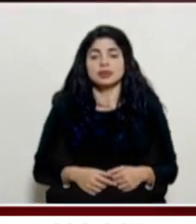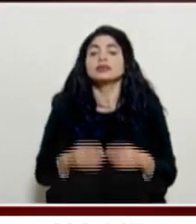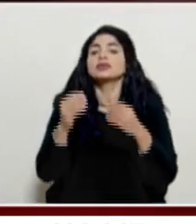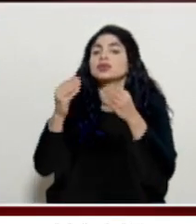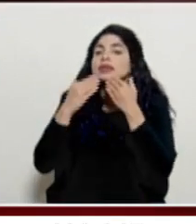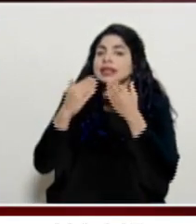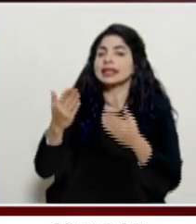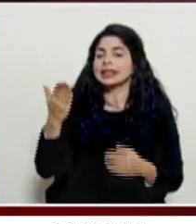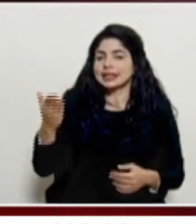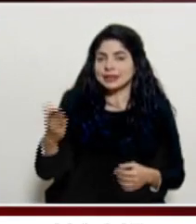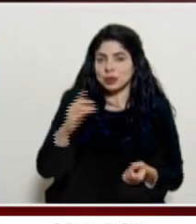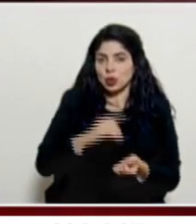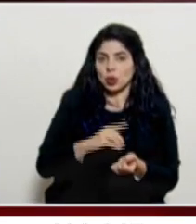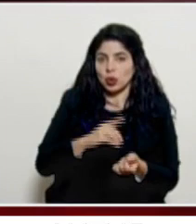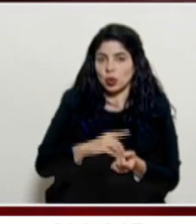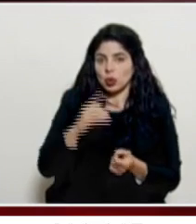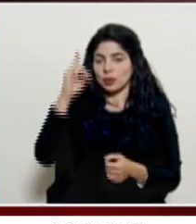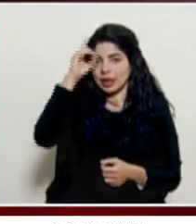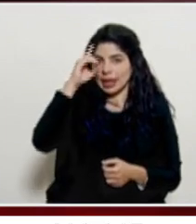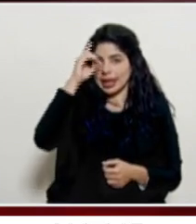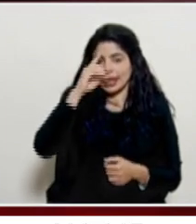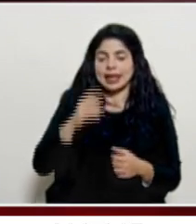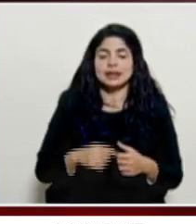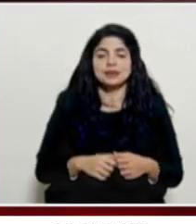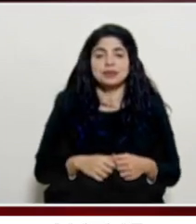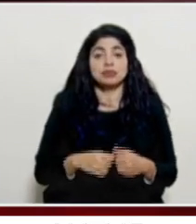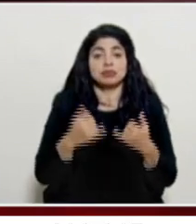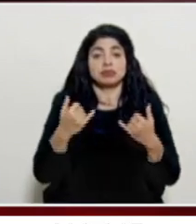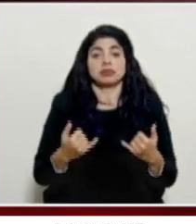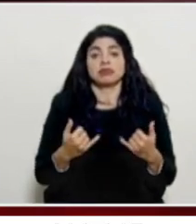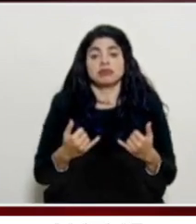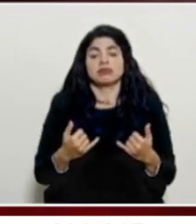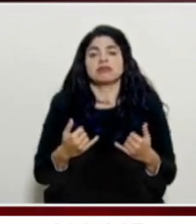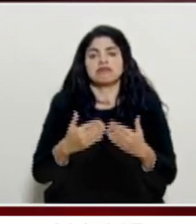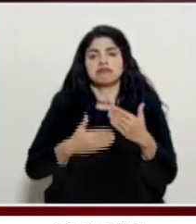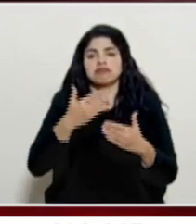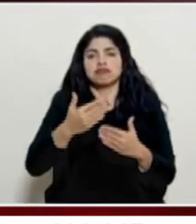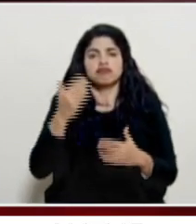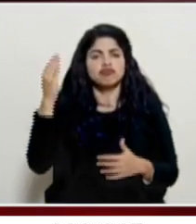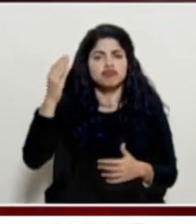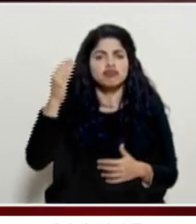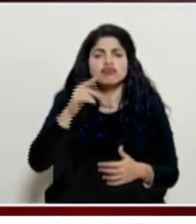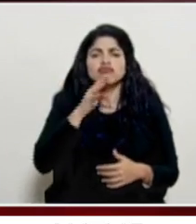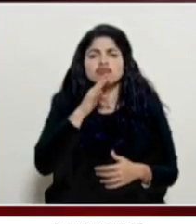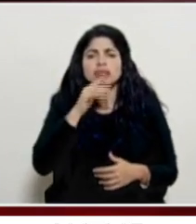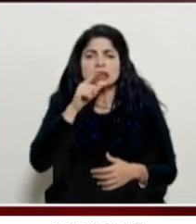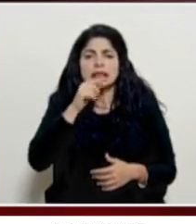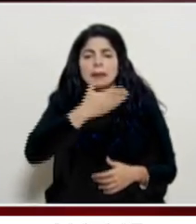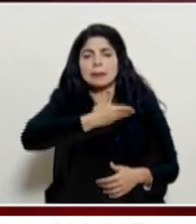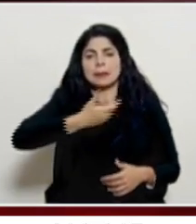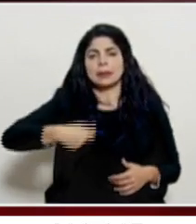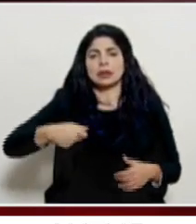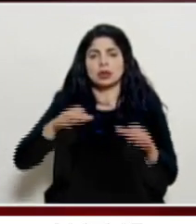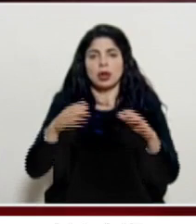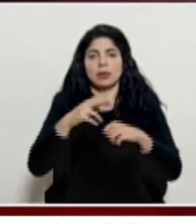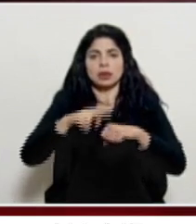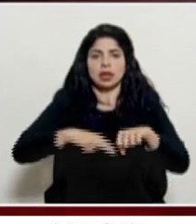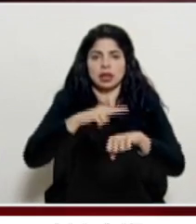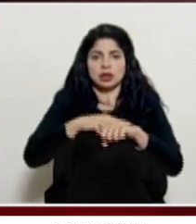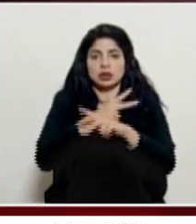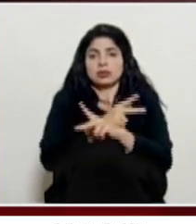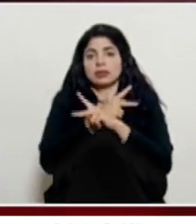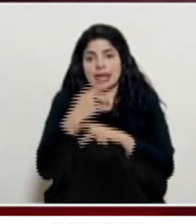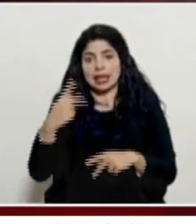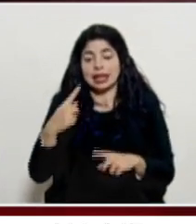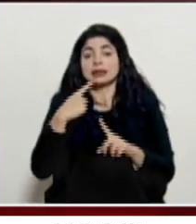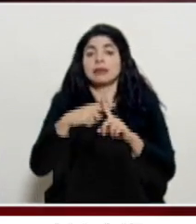Muchísimas gracias al doctor Daniel Salas. Vamos a escuchar a continuación al presidente de la Comisión Nacional de Prevención